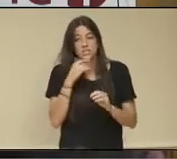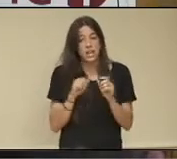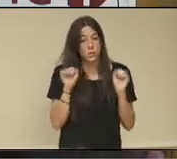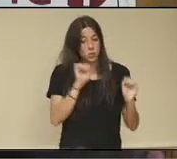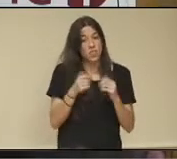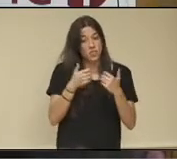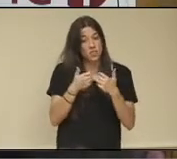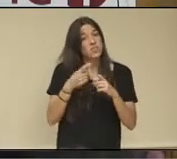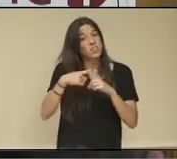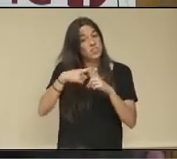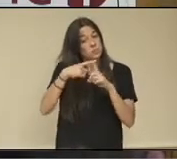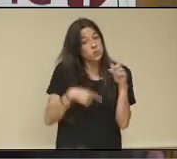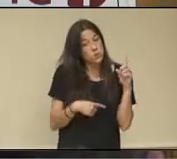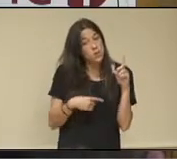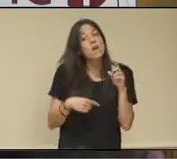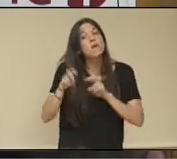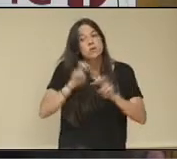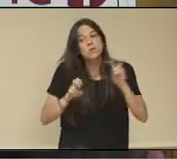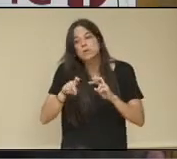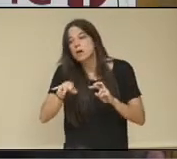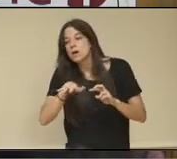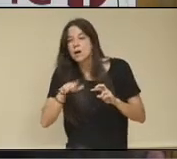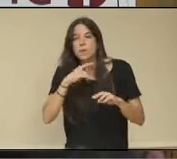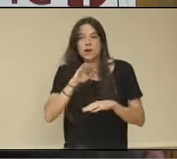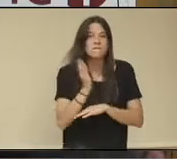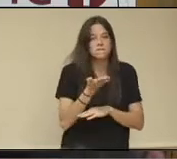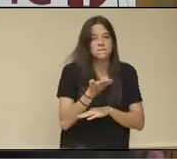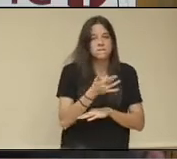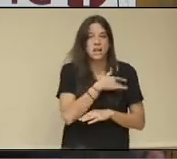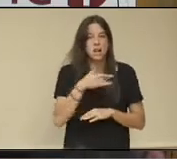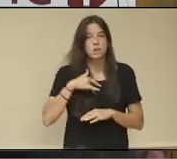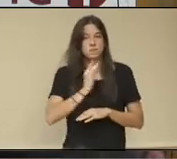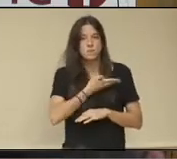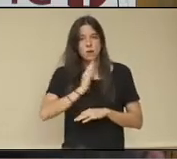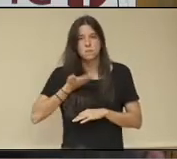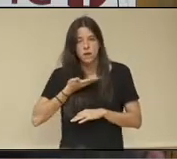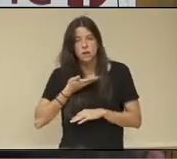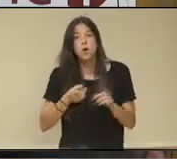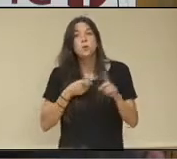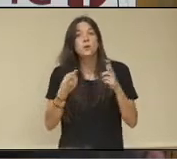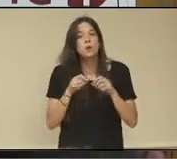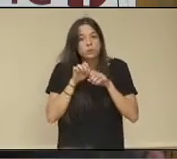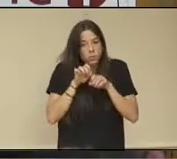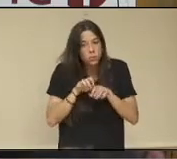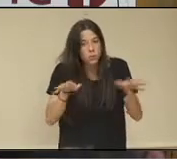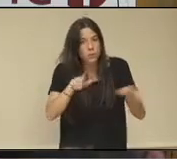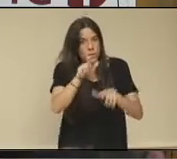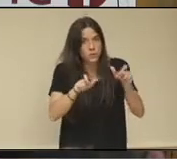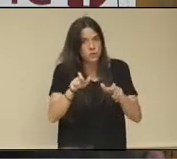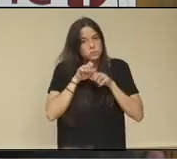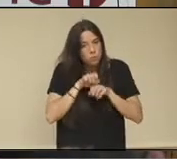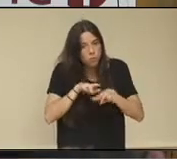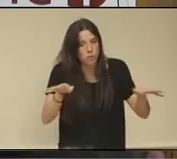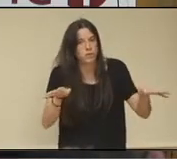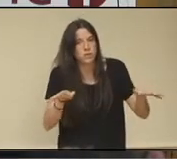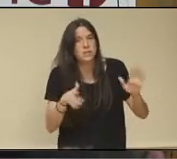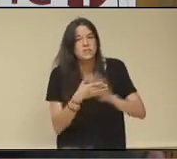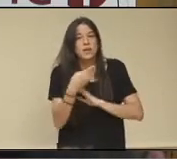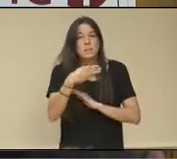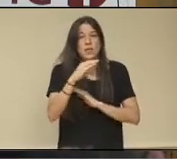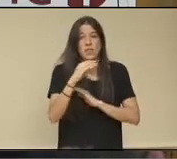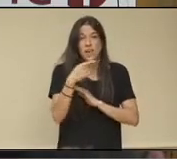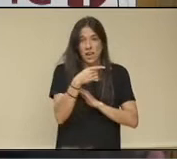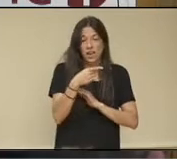es producir una lesión en el pulmón para producir la transmisión de persona a persona. Entonces, BCG ha perdido